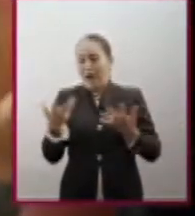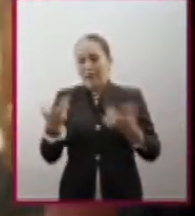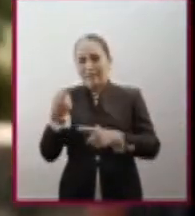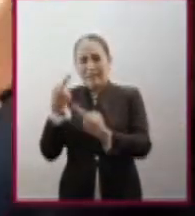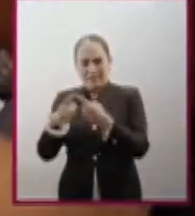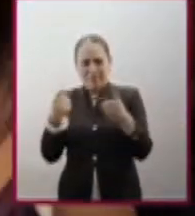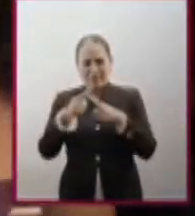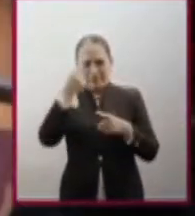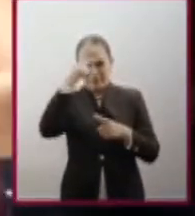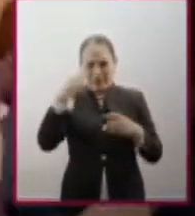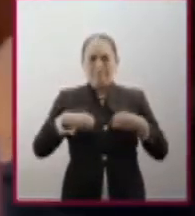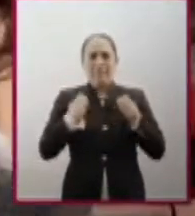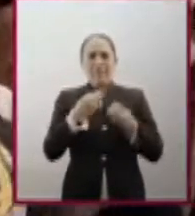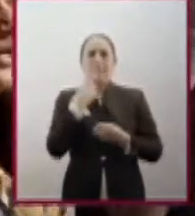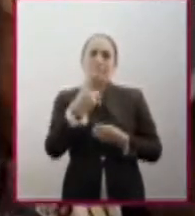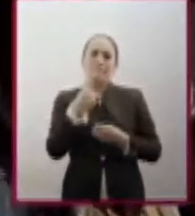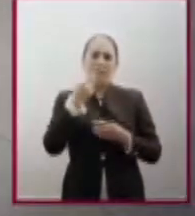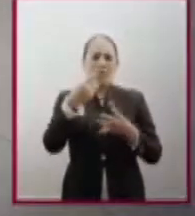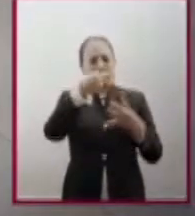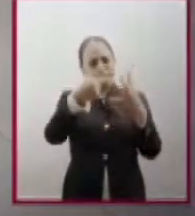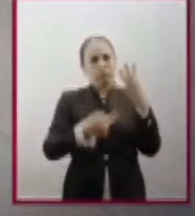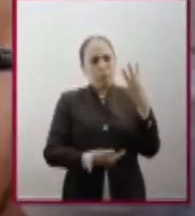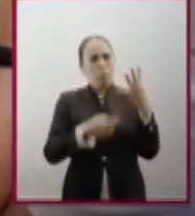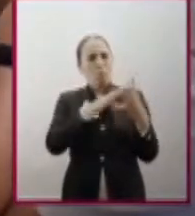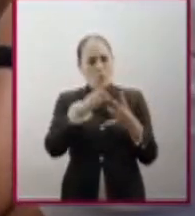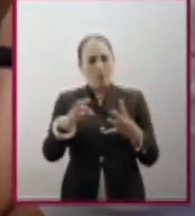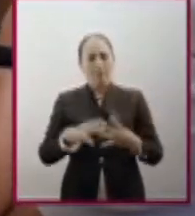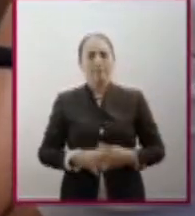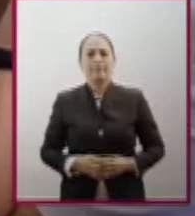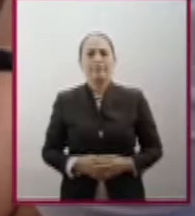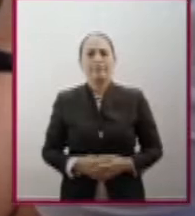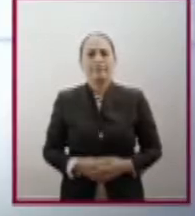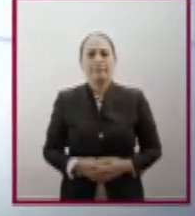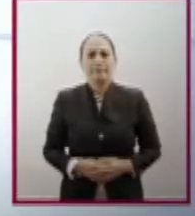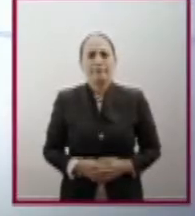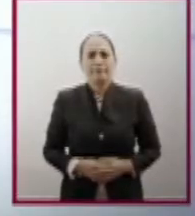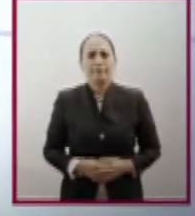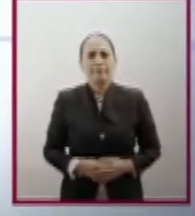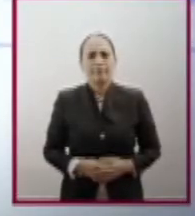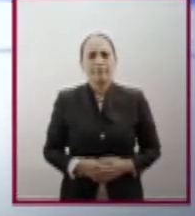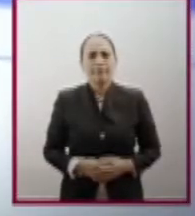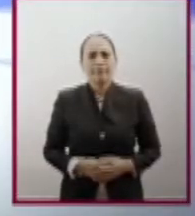para mejorar la vida en los aspectos que sean posibles.